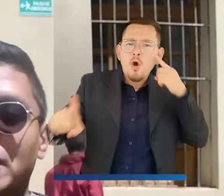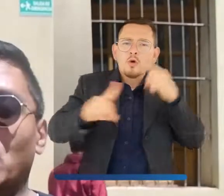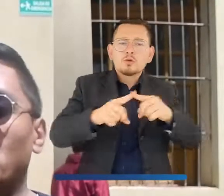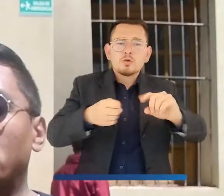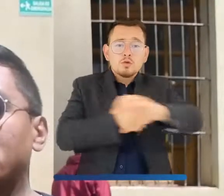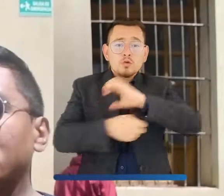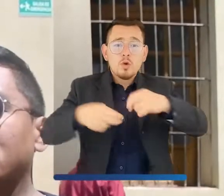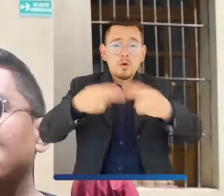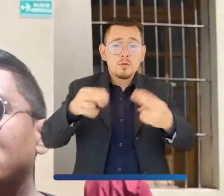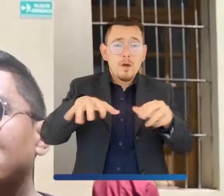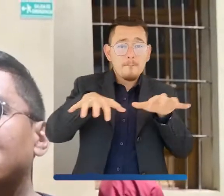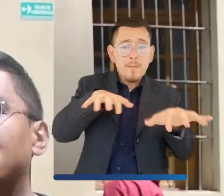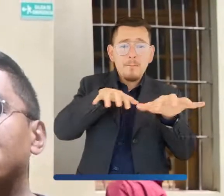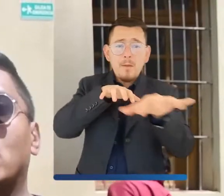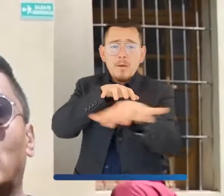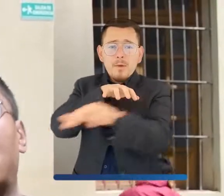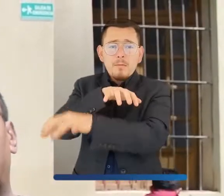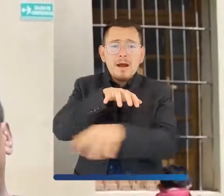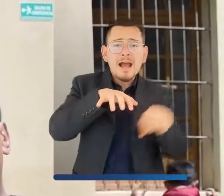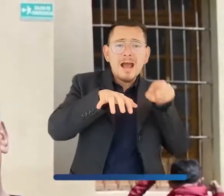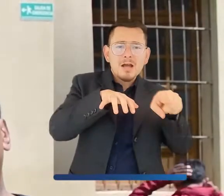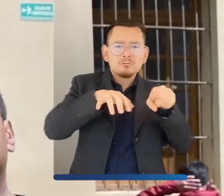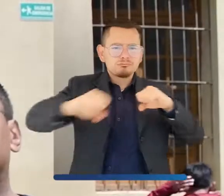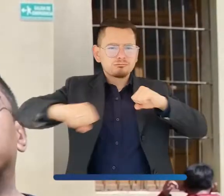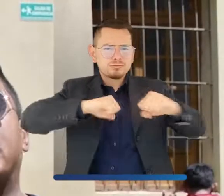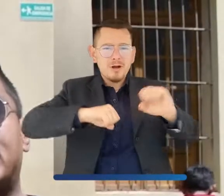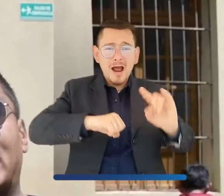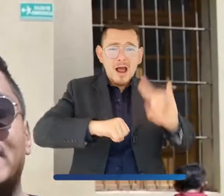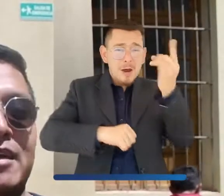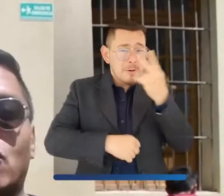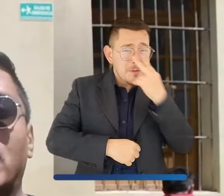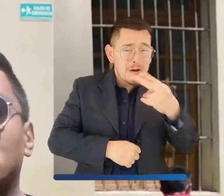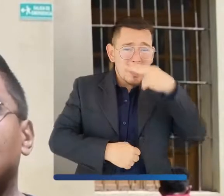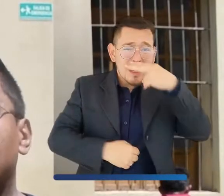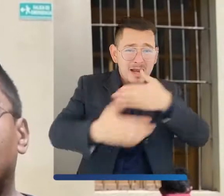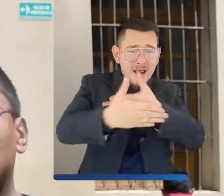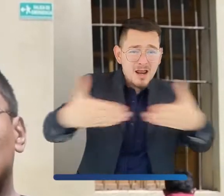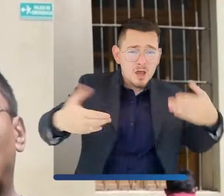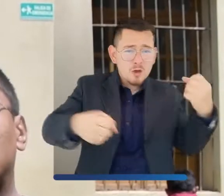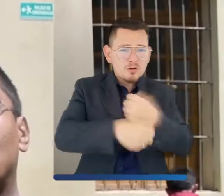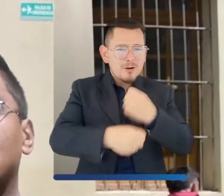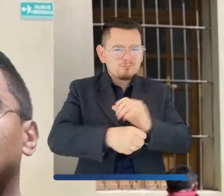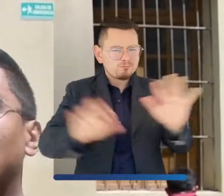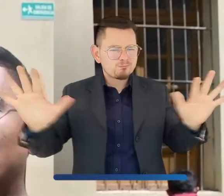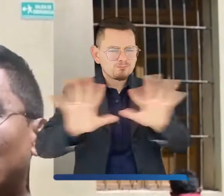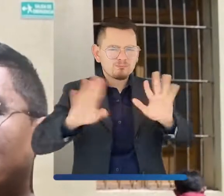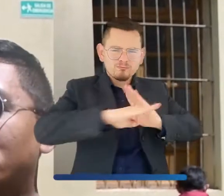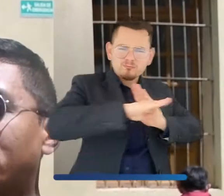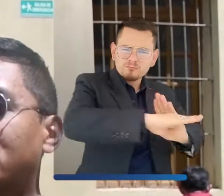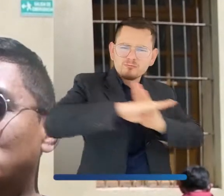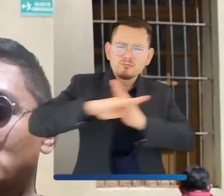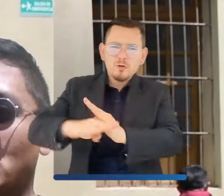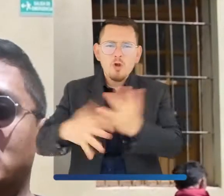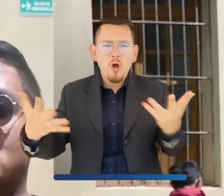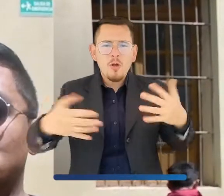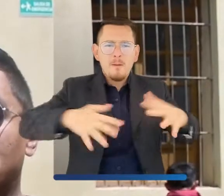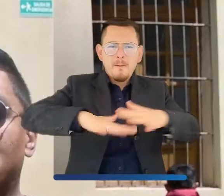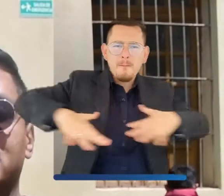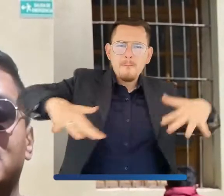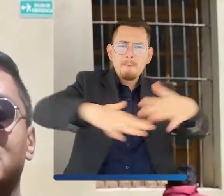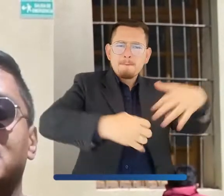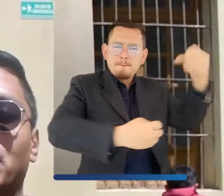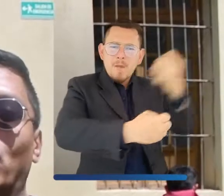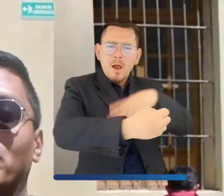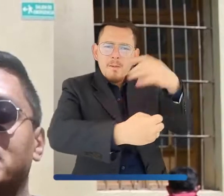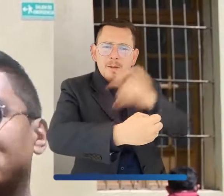muy contento de vivir aquí. Y no, a la gente pues decirles que el colegio salesiano es una opción muy buena para que sus hijos y sus